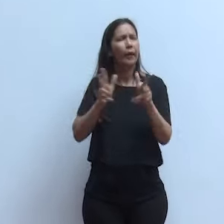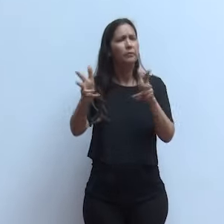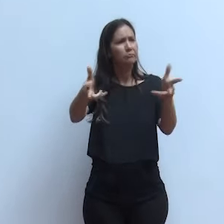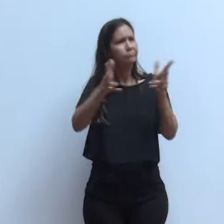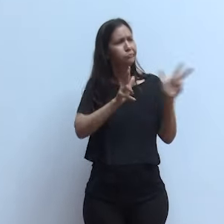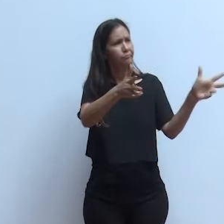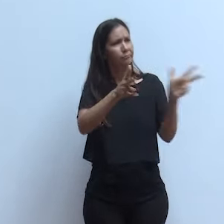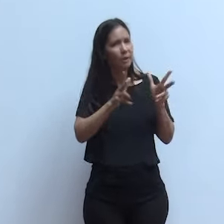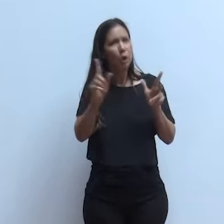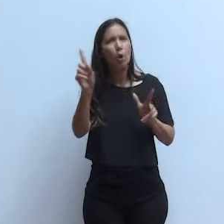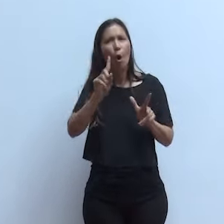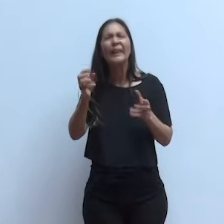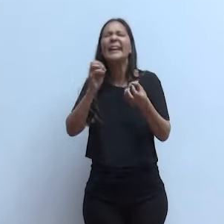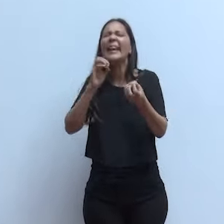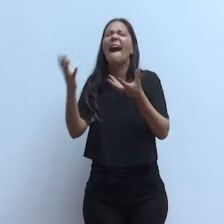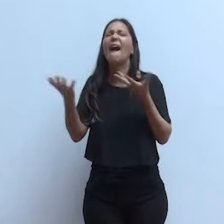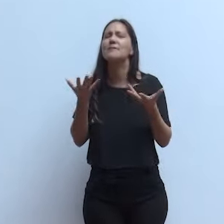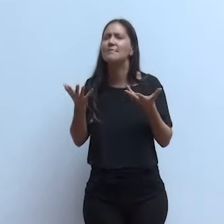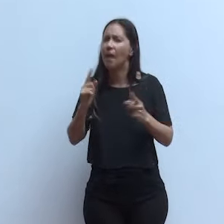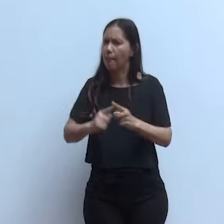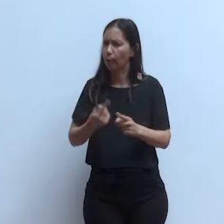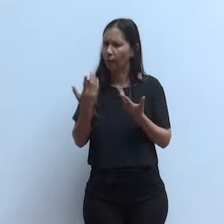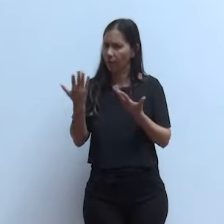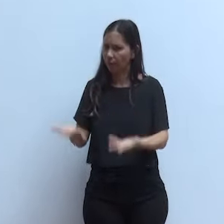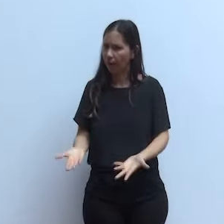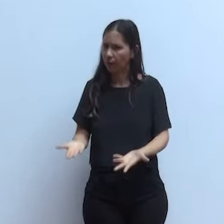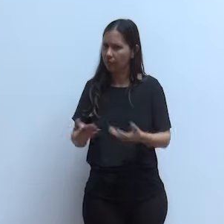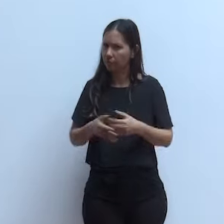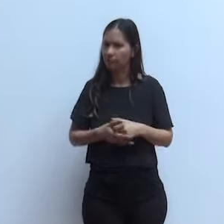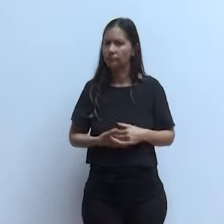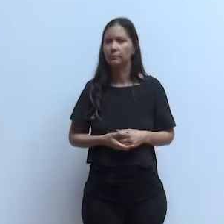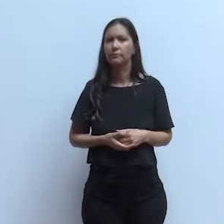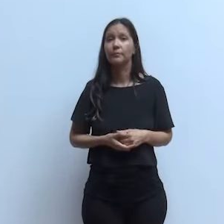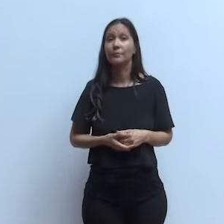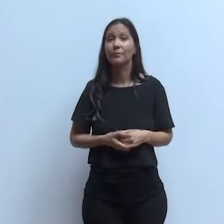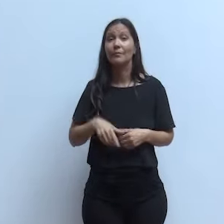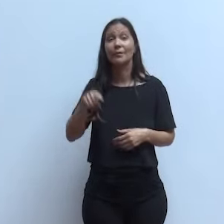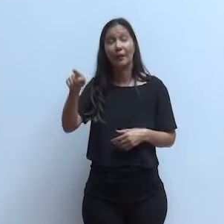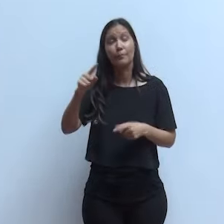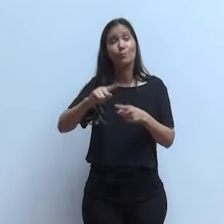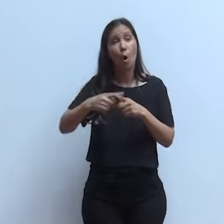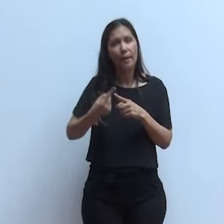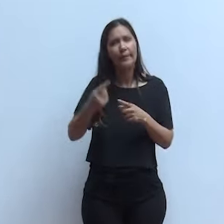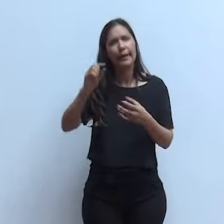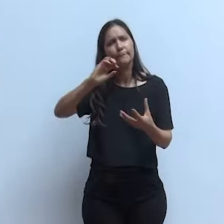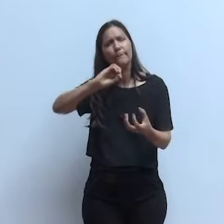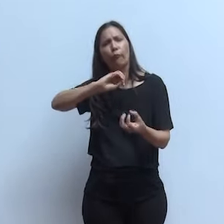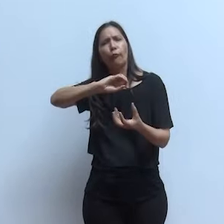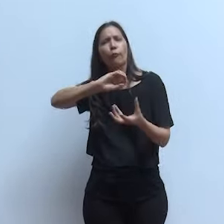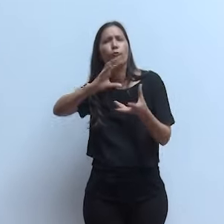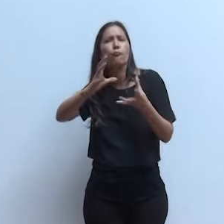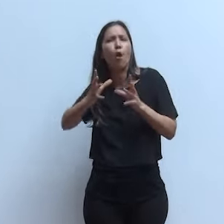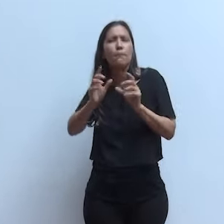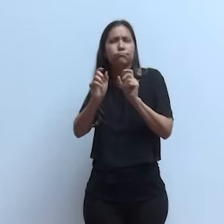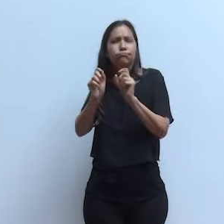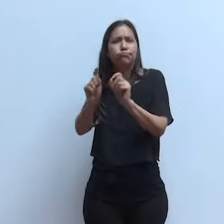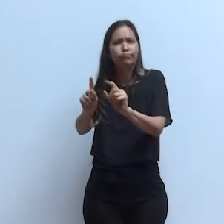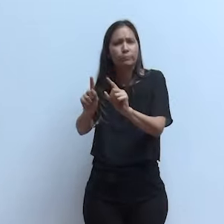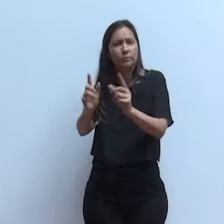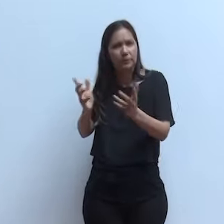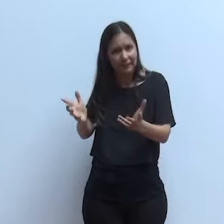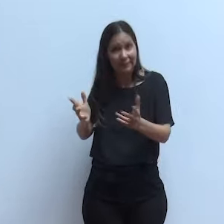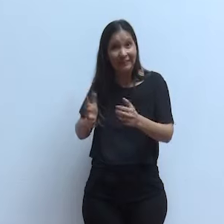hace la política no O sea una política que da forma y voz a las vivencias a la vivencia